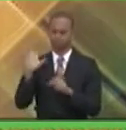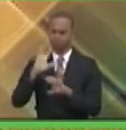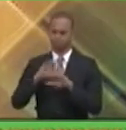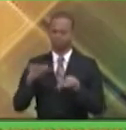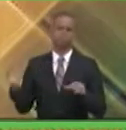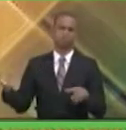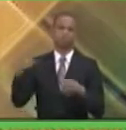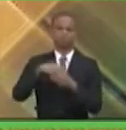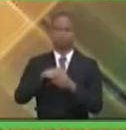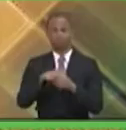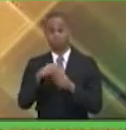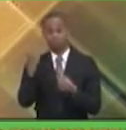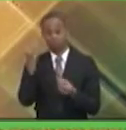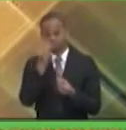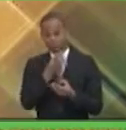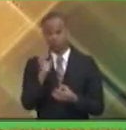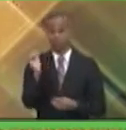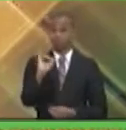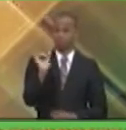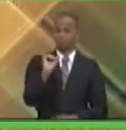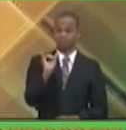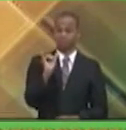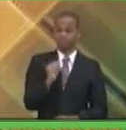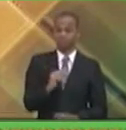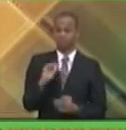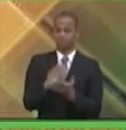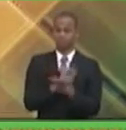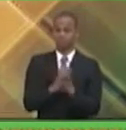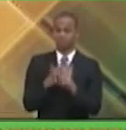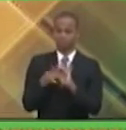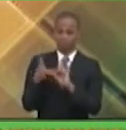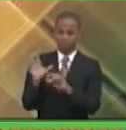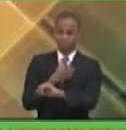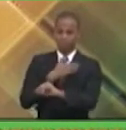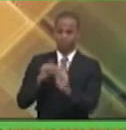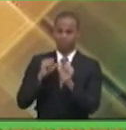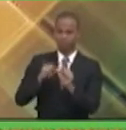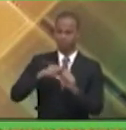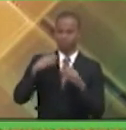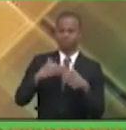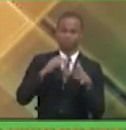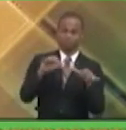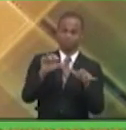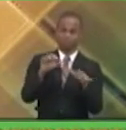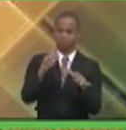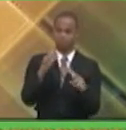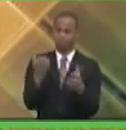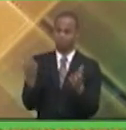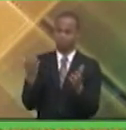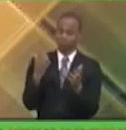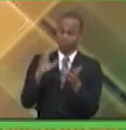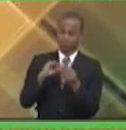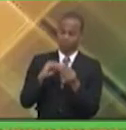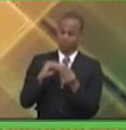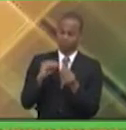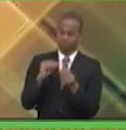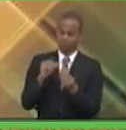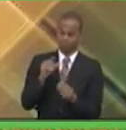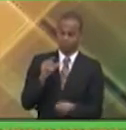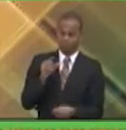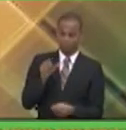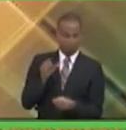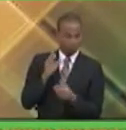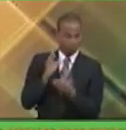niño. Y le decimos también que la escuela de música sigue avanzando. Hacemos hincapié en que no se va a